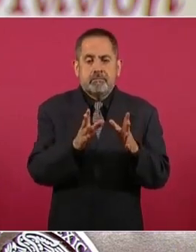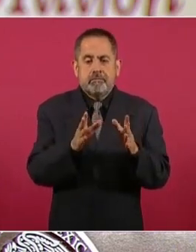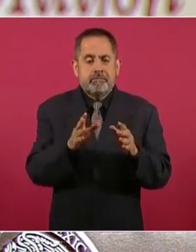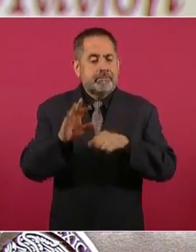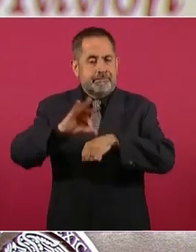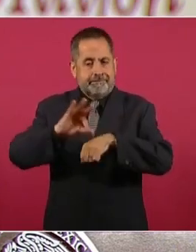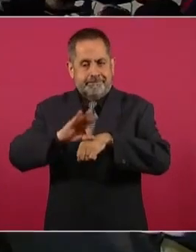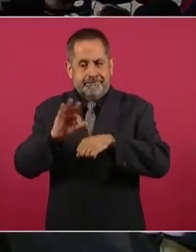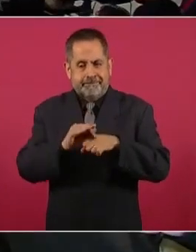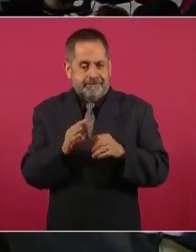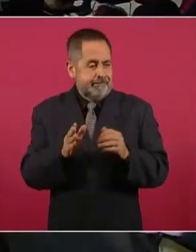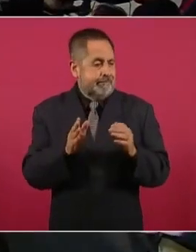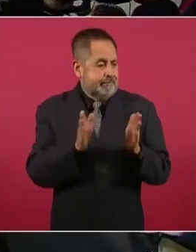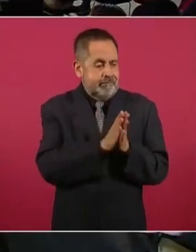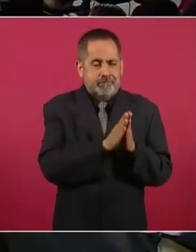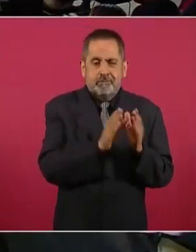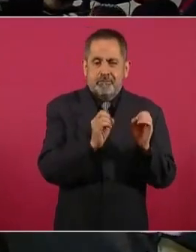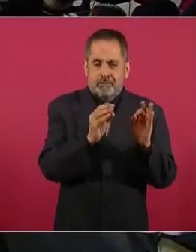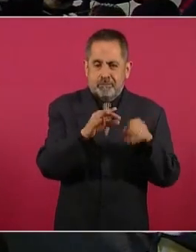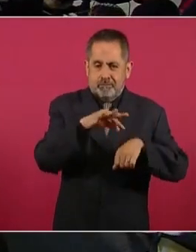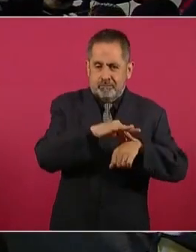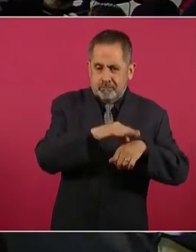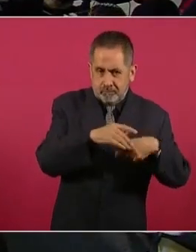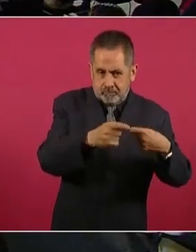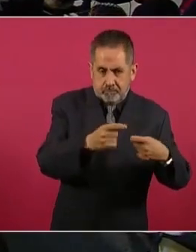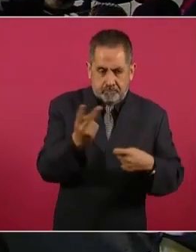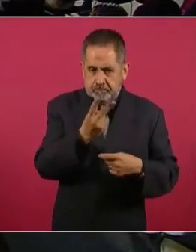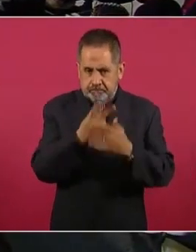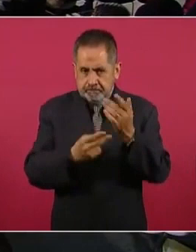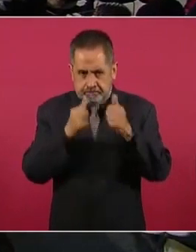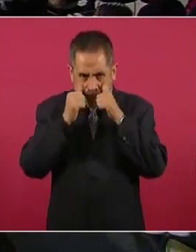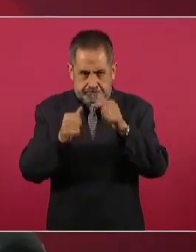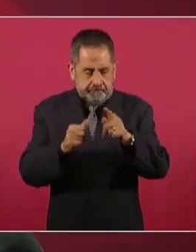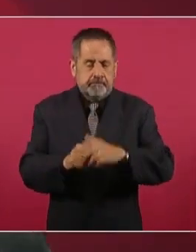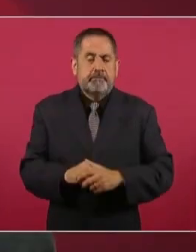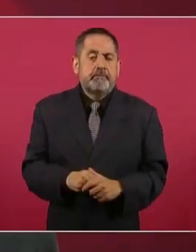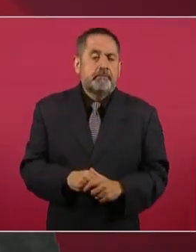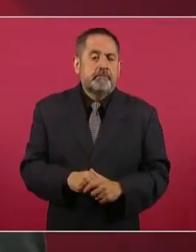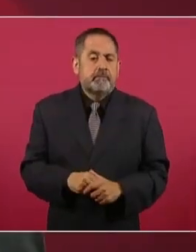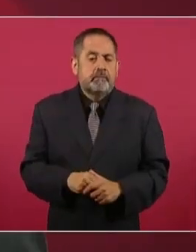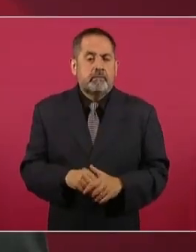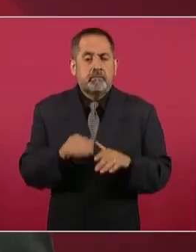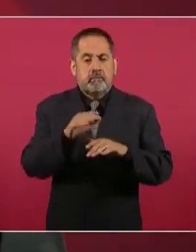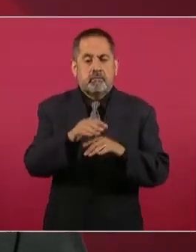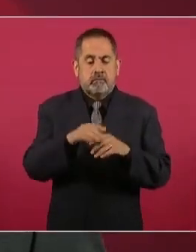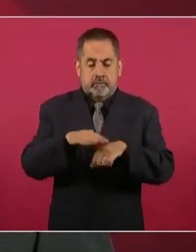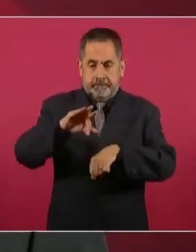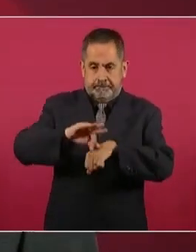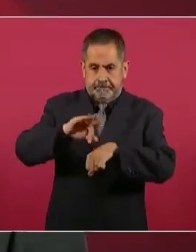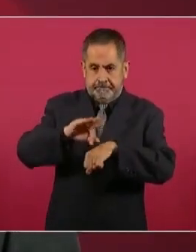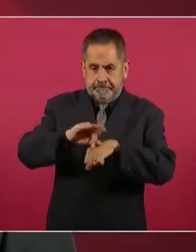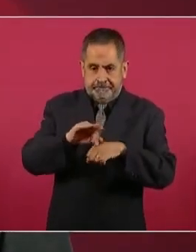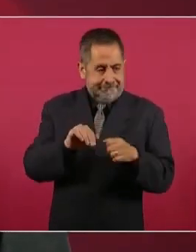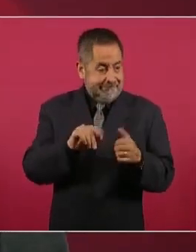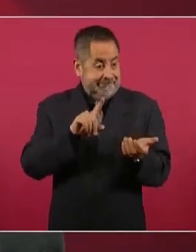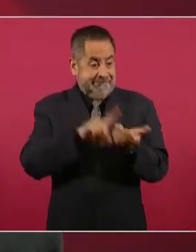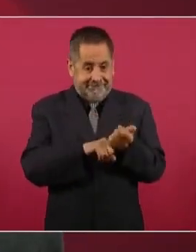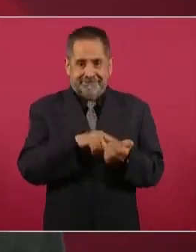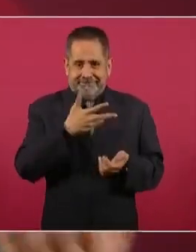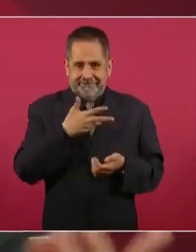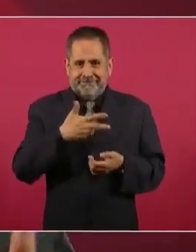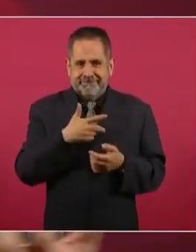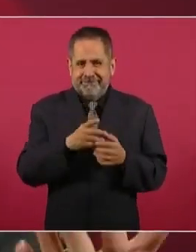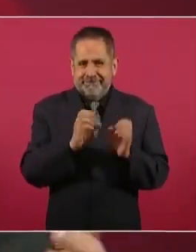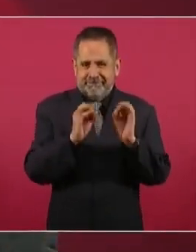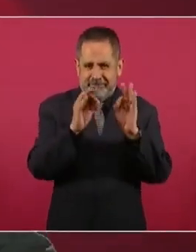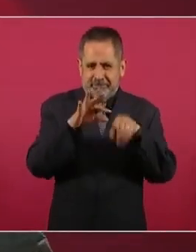las farmacias, pero comentaré brevemente de ambas cosas. Primero, sobre los consultorios adyacentes. En